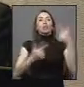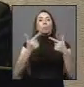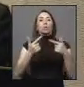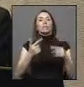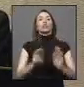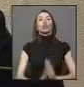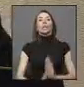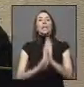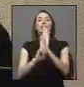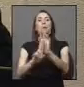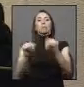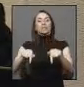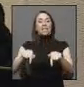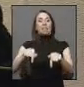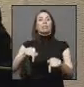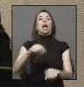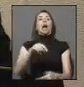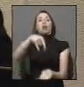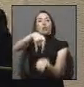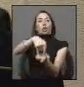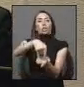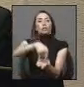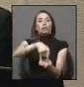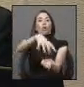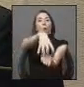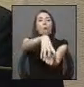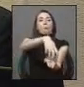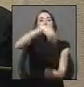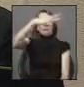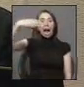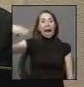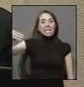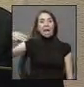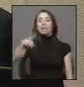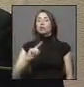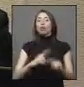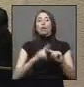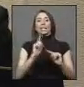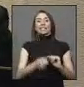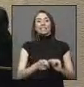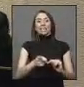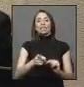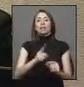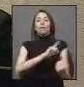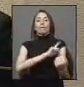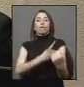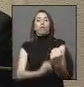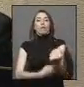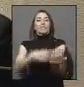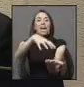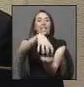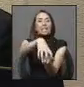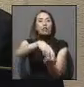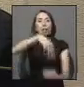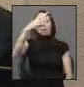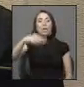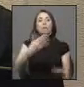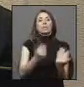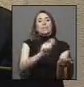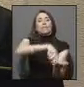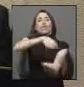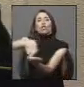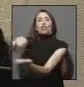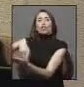Y entonces a Magallanes no le íbamos a exigir a una fuerza regional de Magallanes juntar firmas y votos